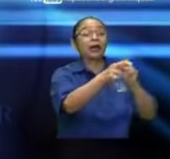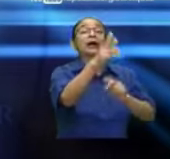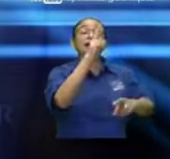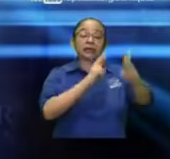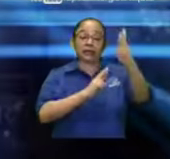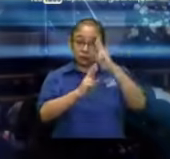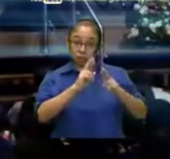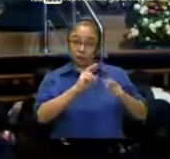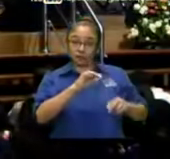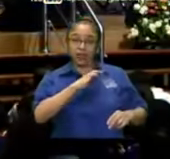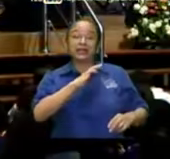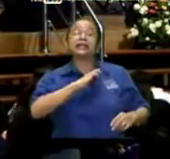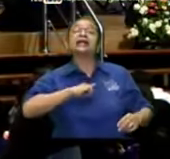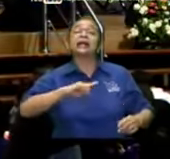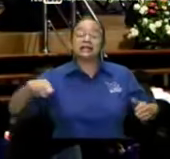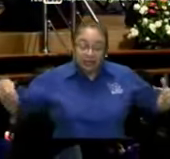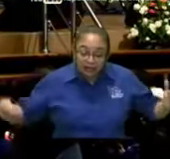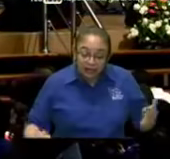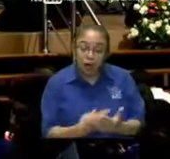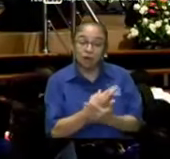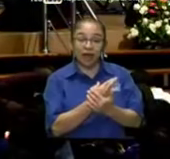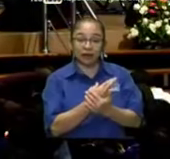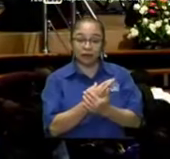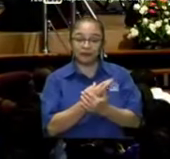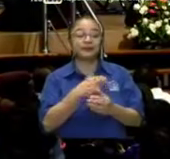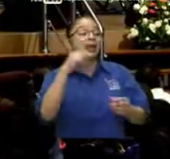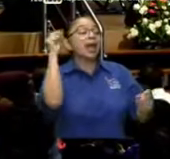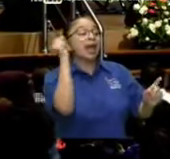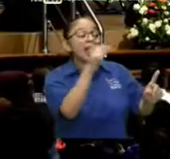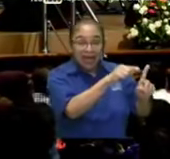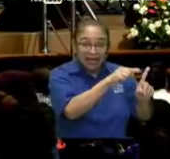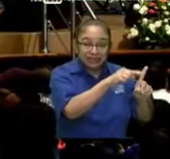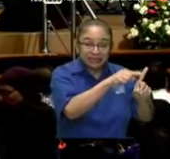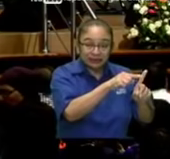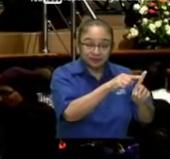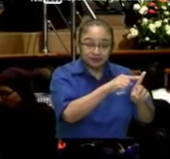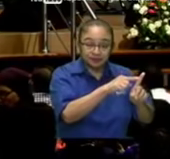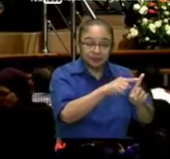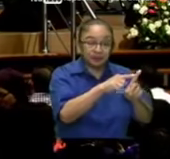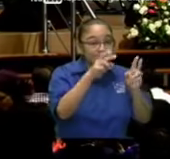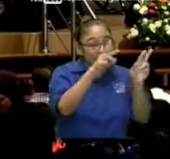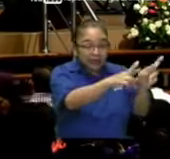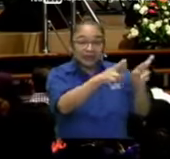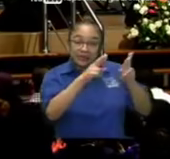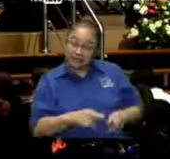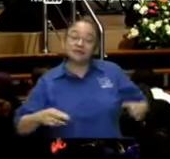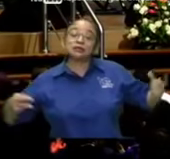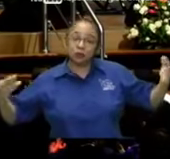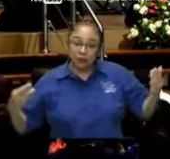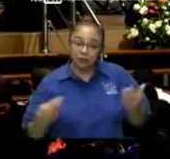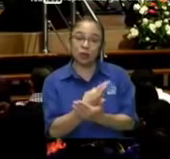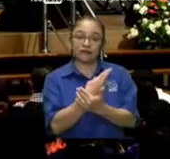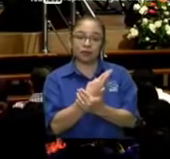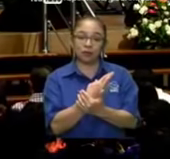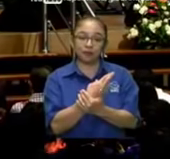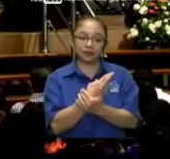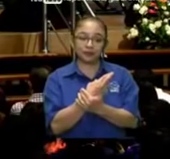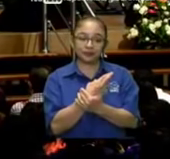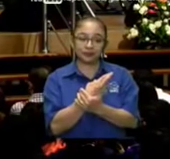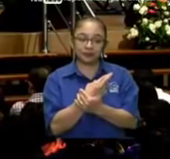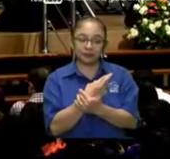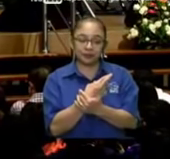tenía que ser renovado en algo. Ese es el renuevo del pródigo, es el renuevo de